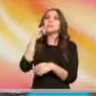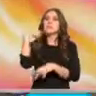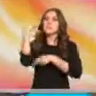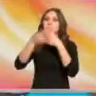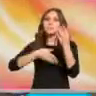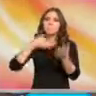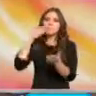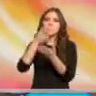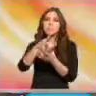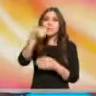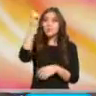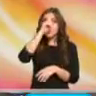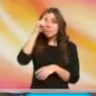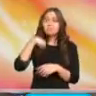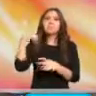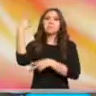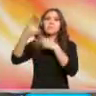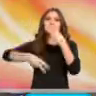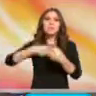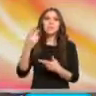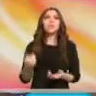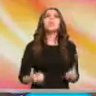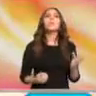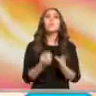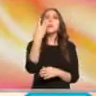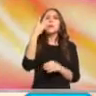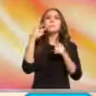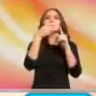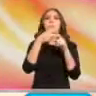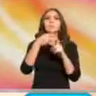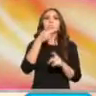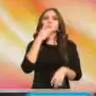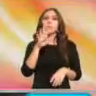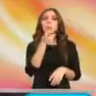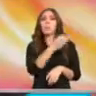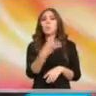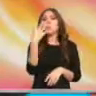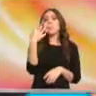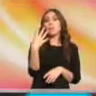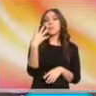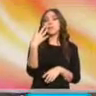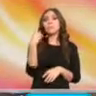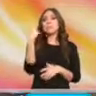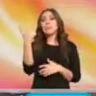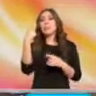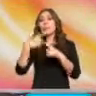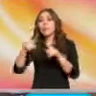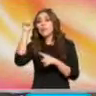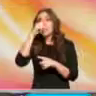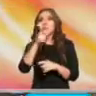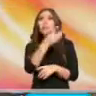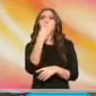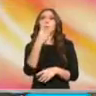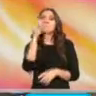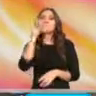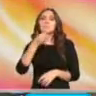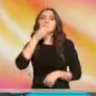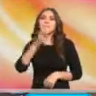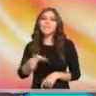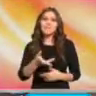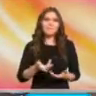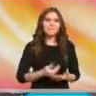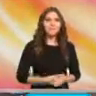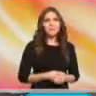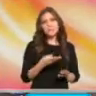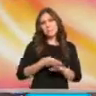Ah, súper Oye, bien. ¿cuántas estrellitas ya le has puesto? Ya lleva 4. ¡Eso! 7, ahí vas. ¿A mí? Sí. Ah, ya muy nos bien. quedaron en la zona de las Muy bien, no,